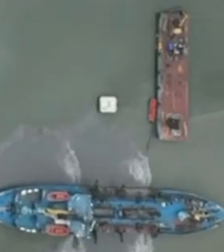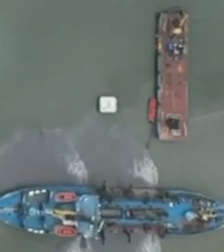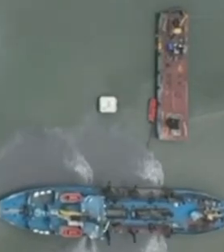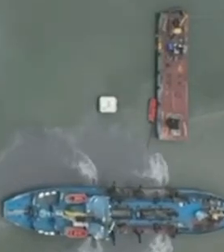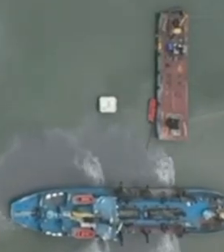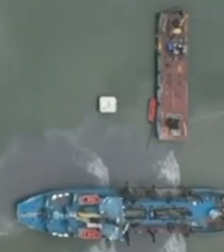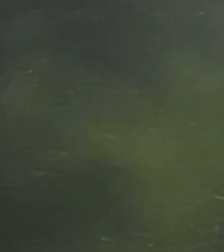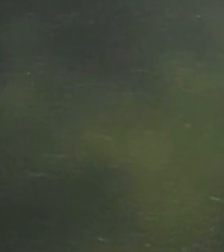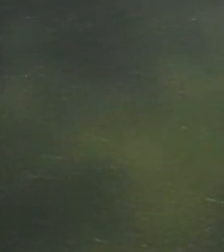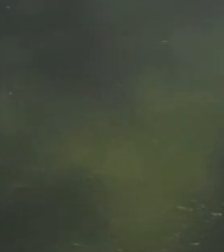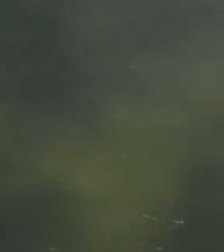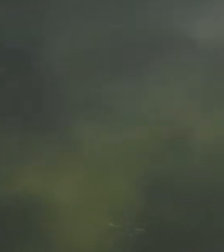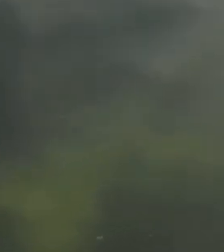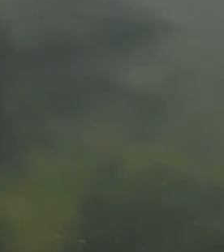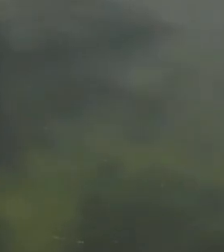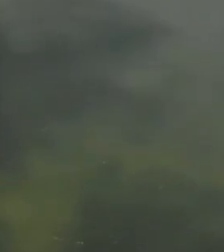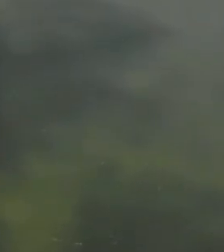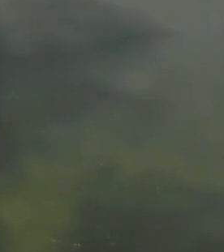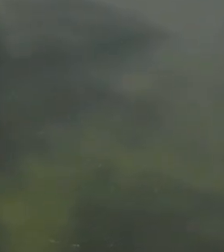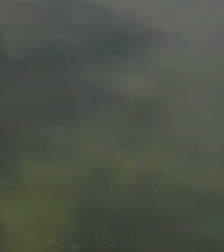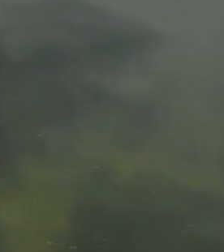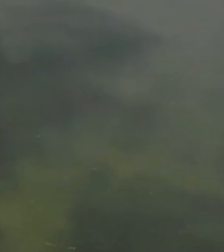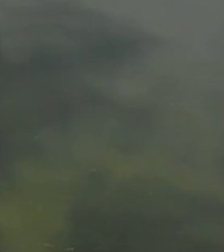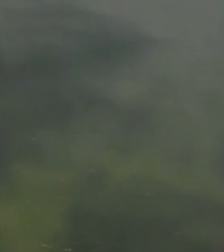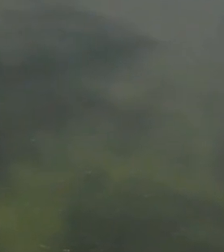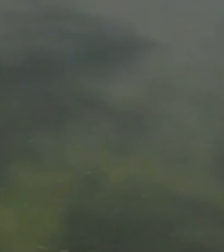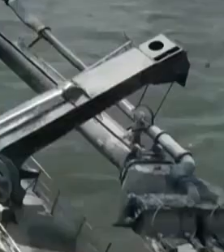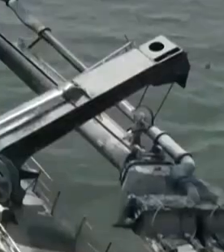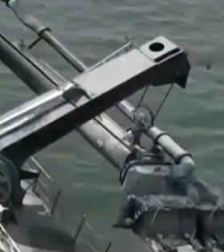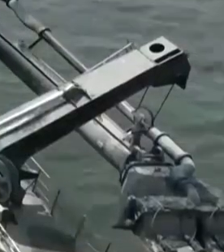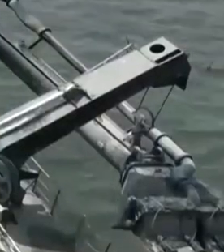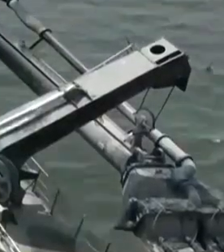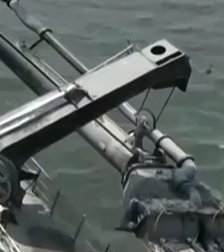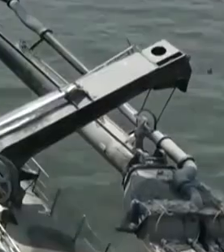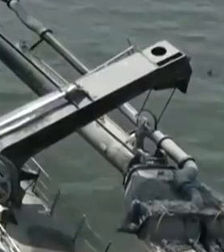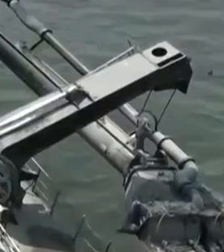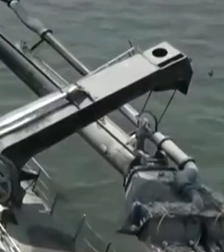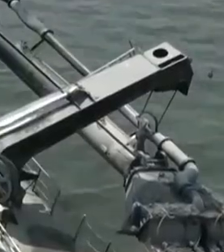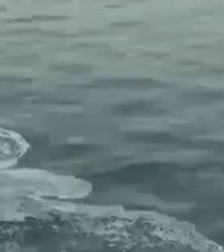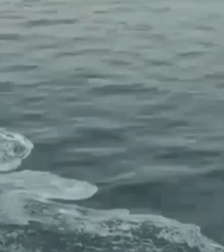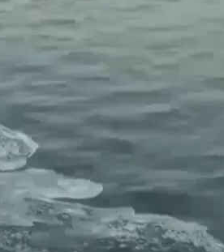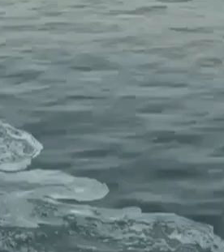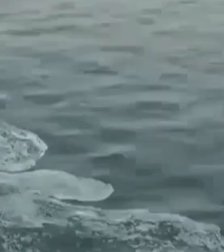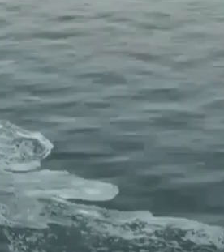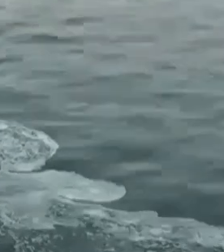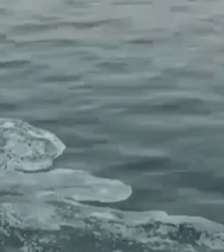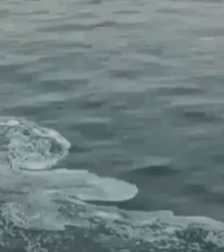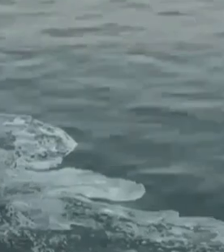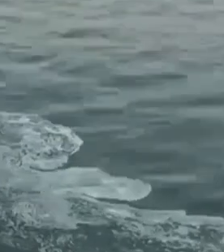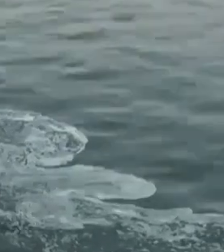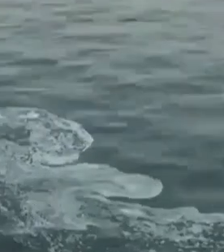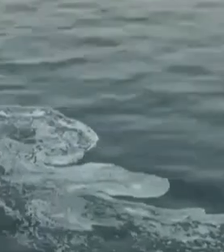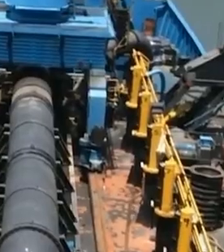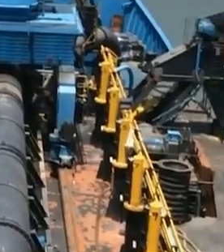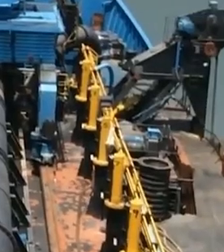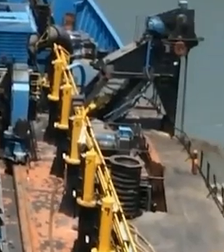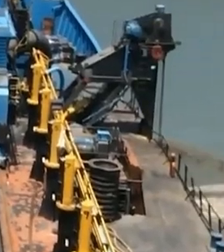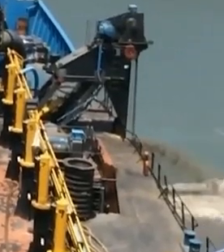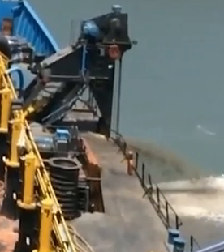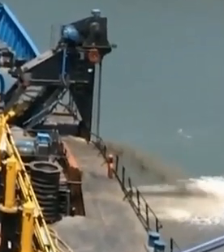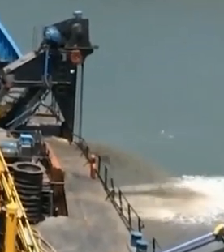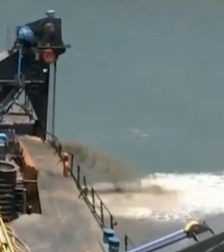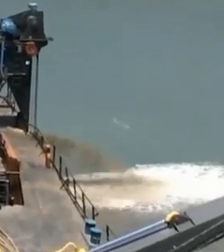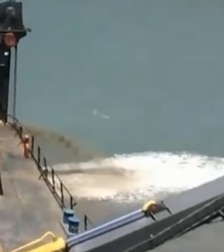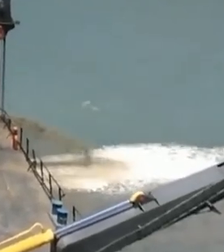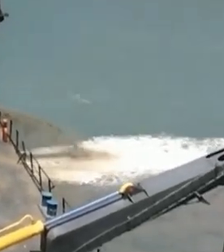de puertos. El procedimiento que se emplea de dragado es mediante una rastra que permite acceder al fondo marino, la cual succiona